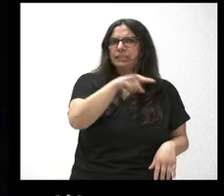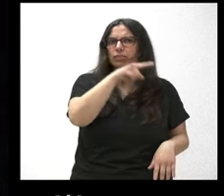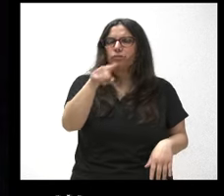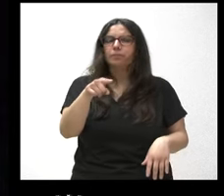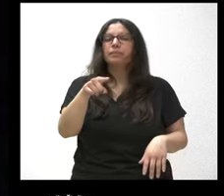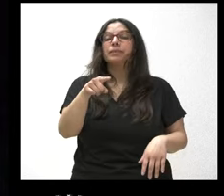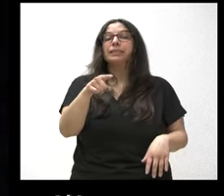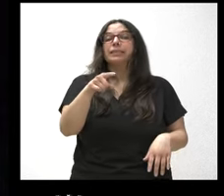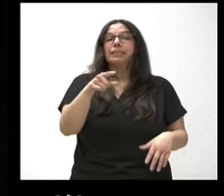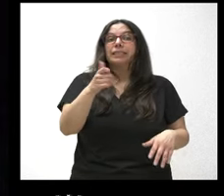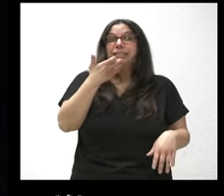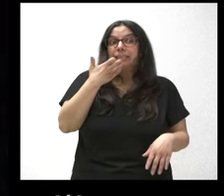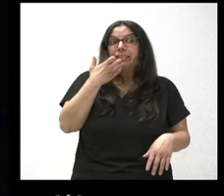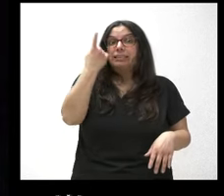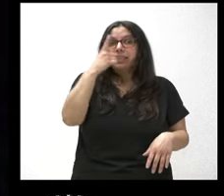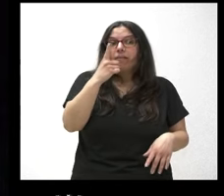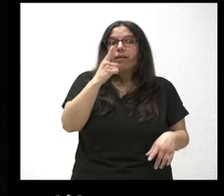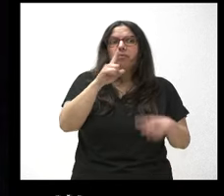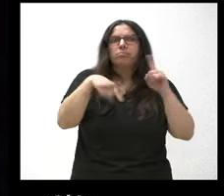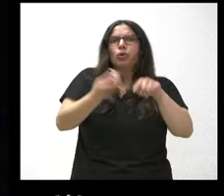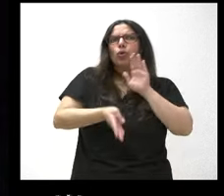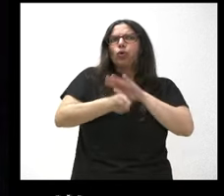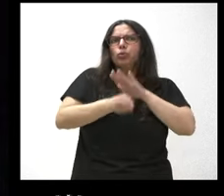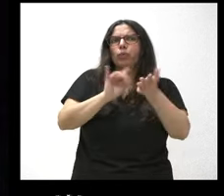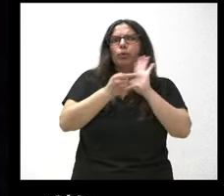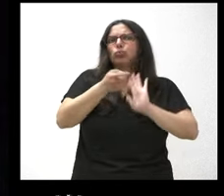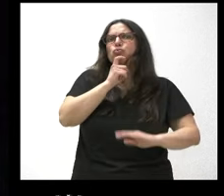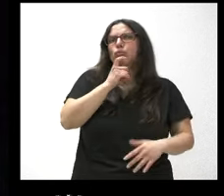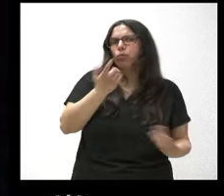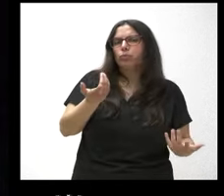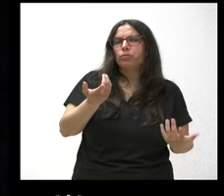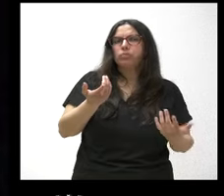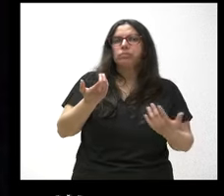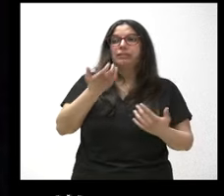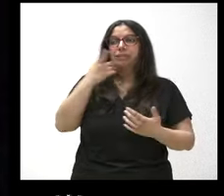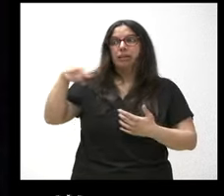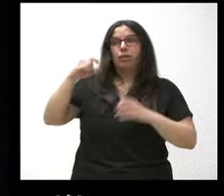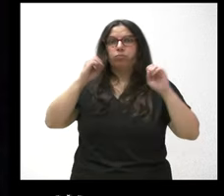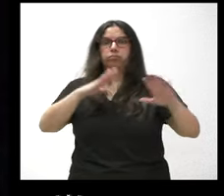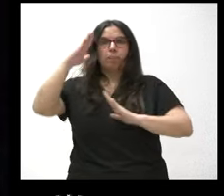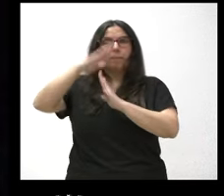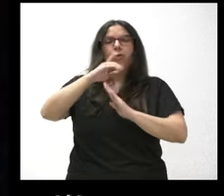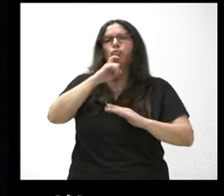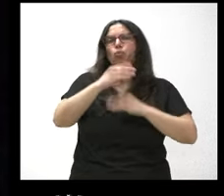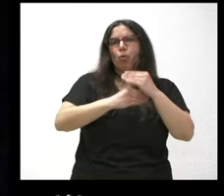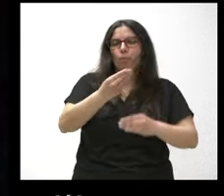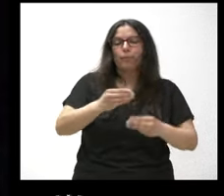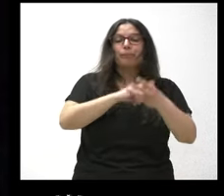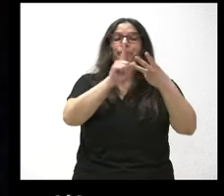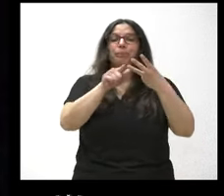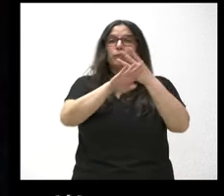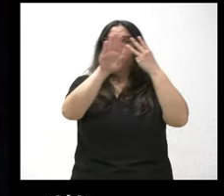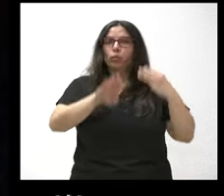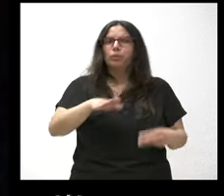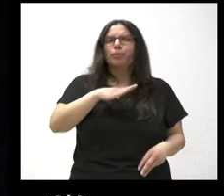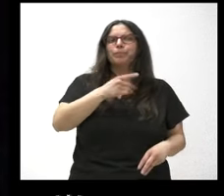ese caso, ¿qué planes tienen para sacar adelante este proyecto si finalmente se paralizan estas obras? Y por último, me gustaría que hicieran